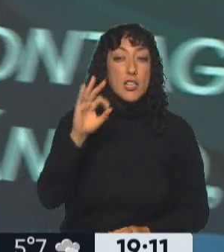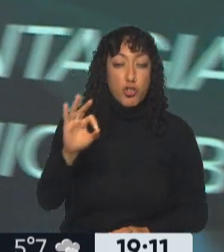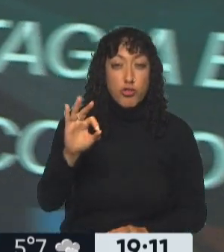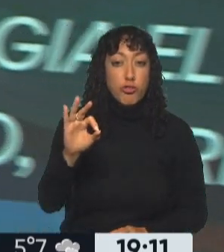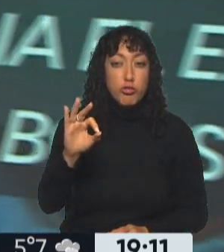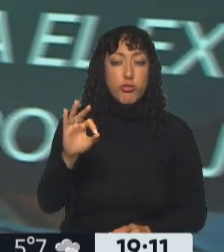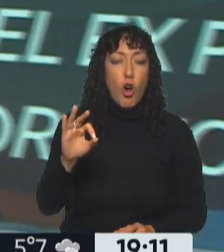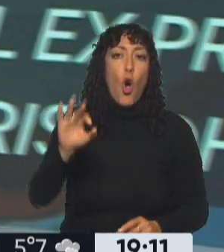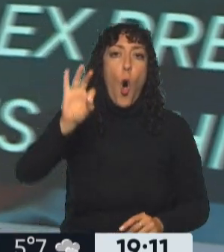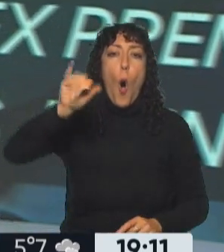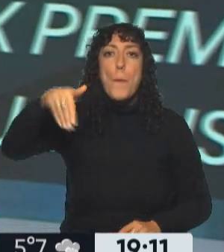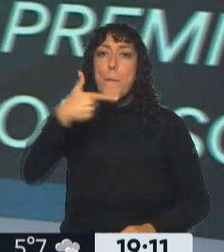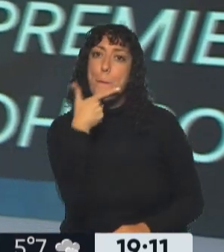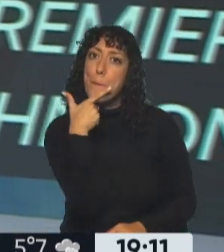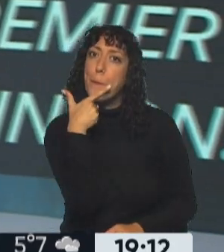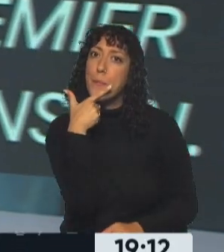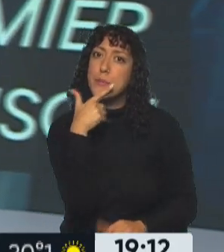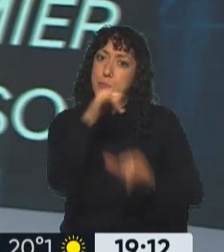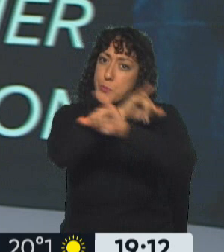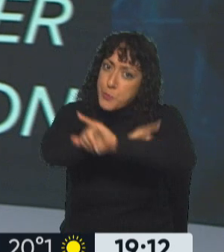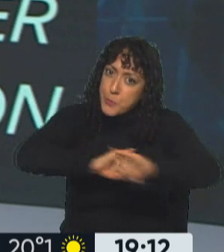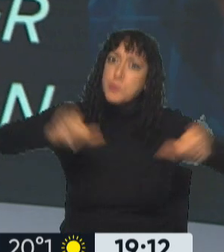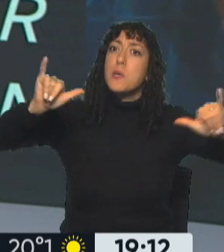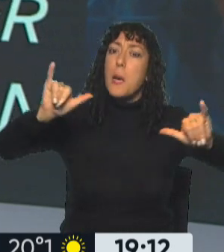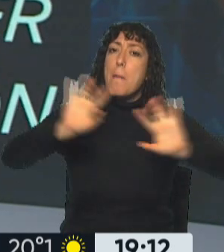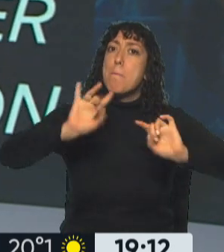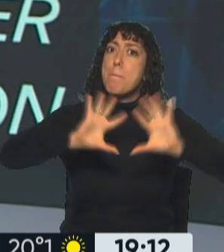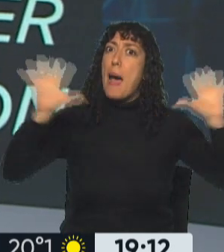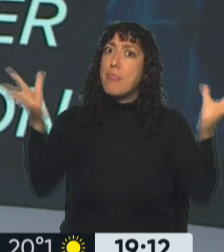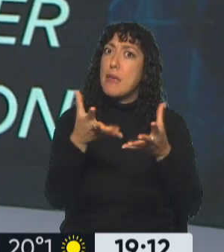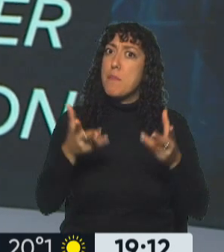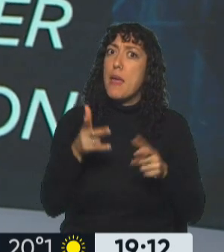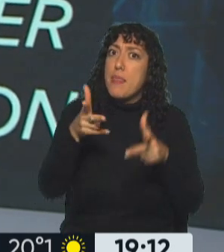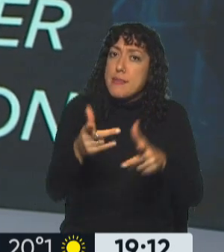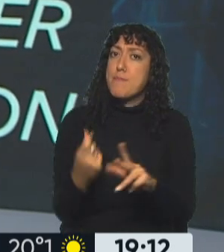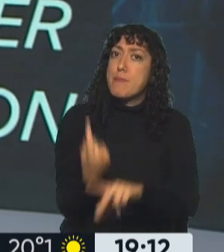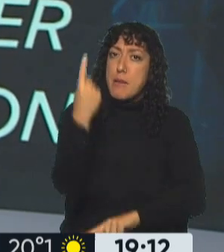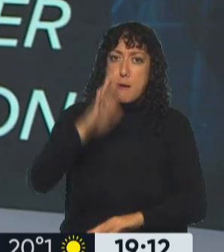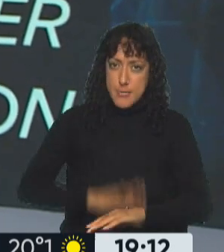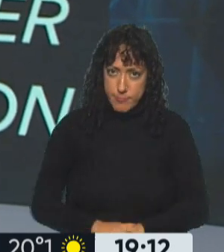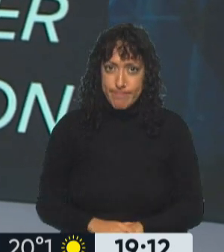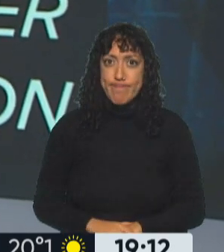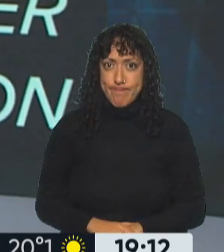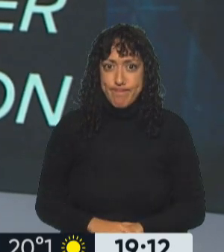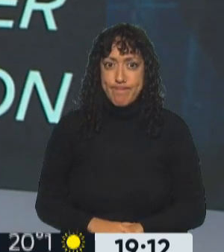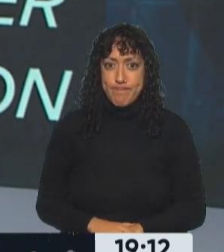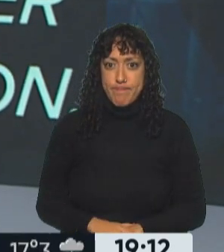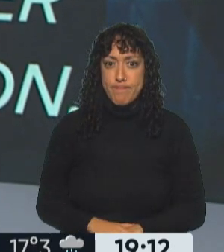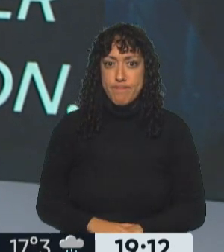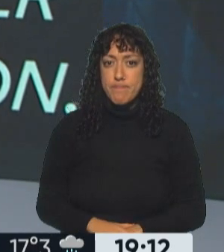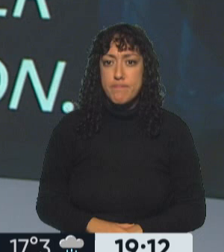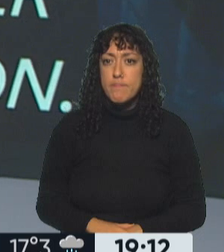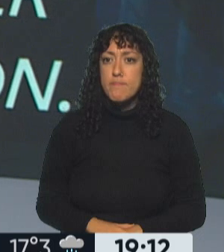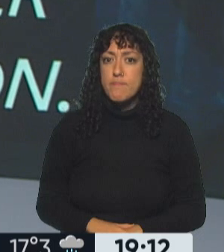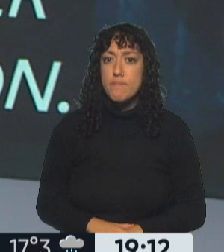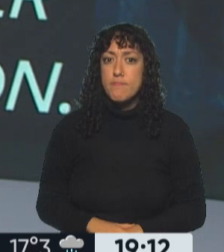ya la Organización Mundial de la Salud declara o habla de pandemia. Lo que pasa ahí es, se